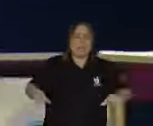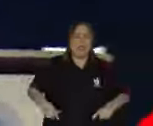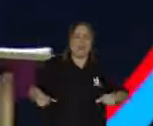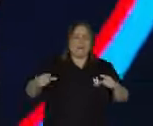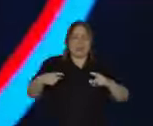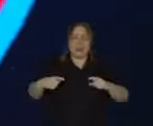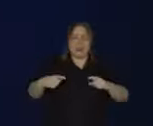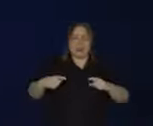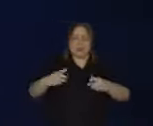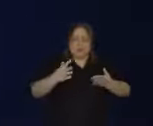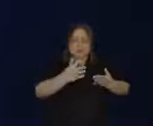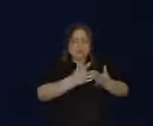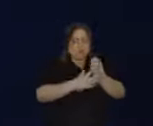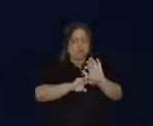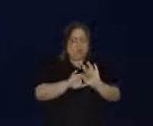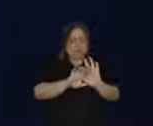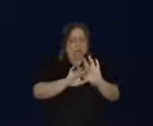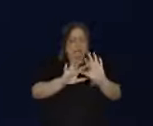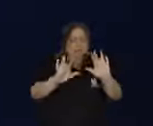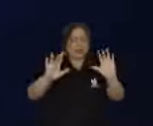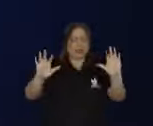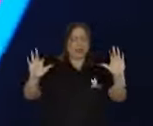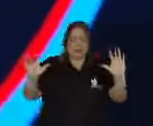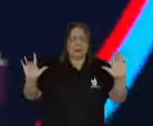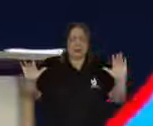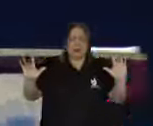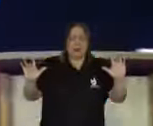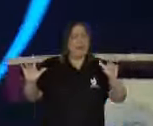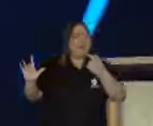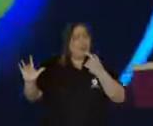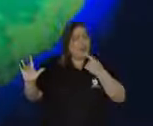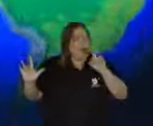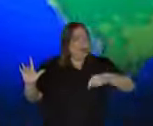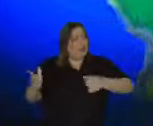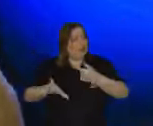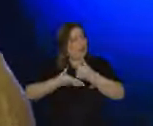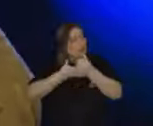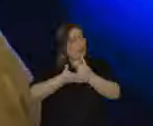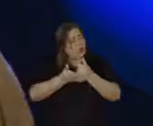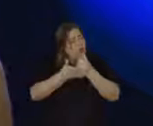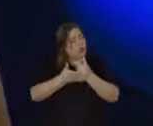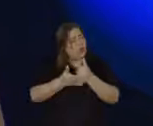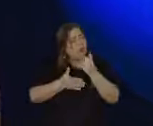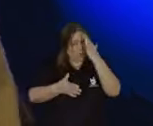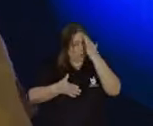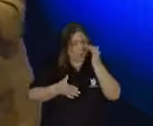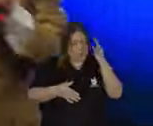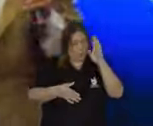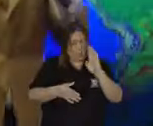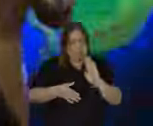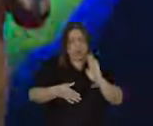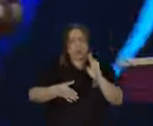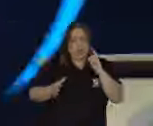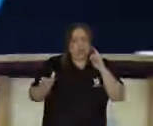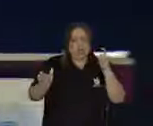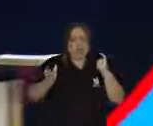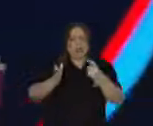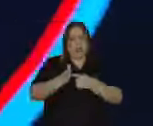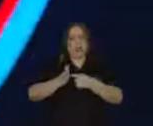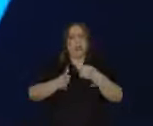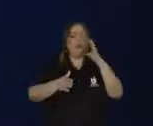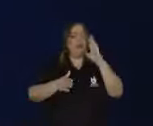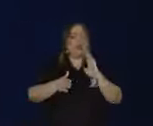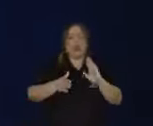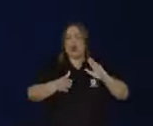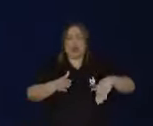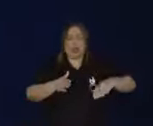transparencia. Siendo vulnerables, pidiendo ayuda, reconociendo lo que Dios hizo y también reconociendo lo que Dios todavía